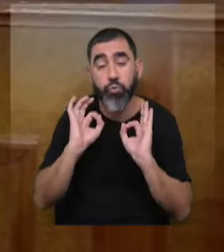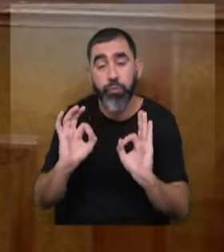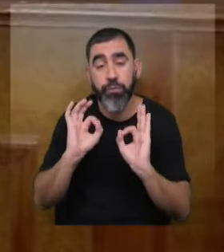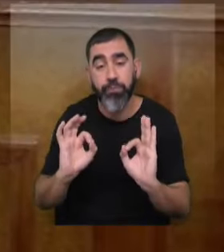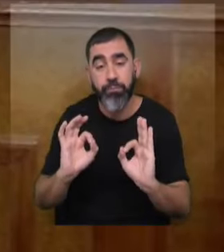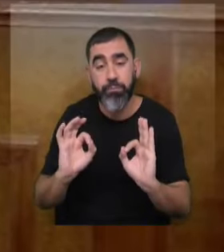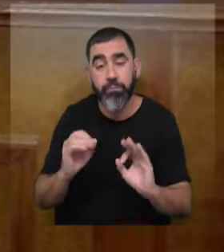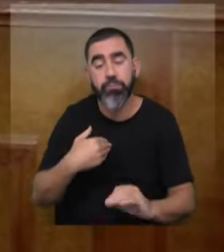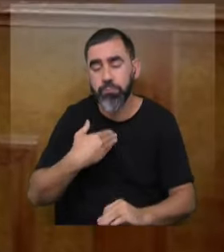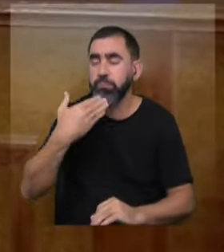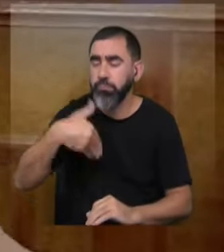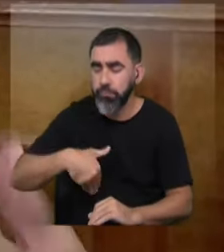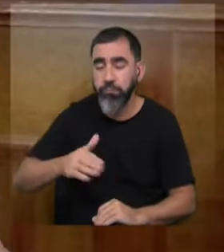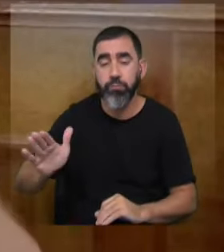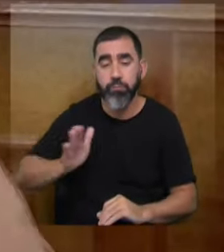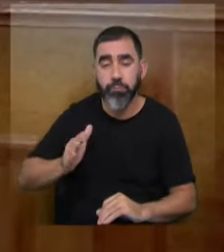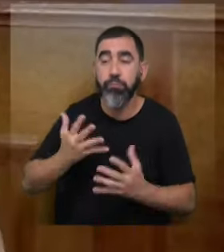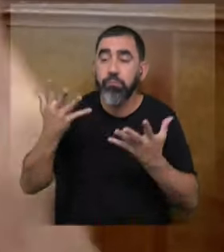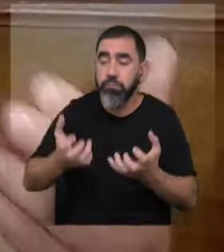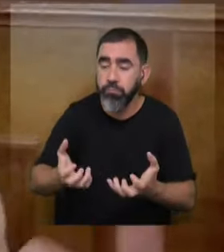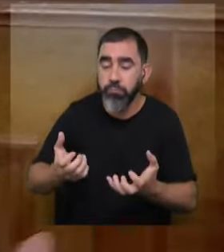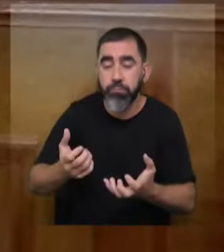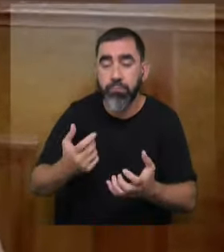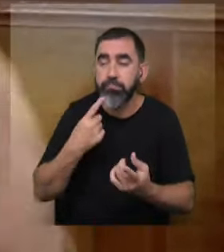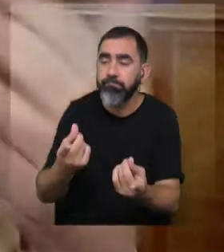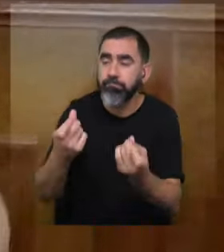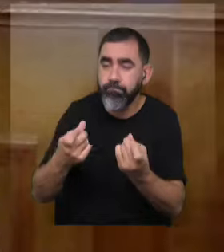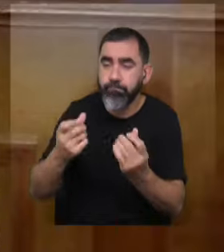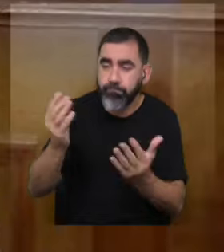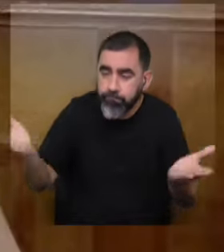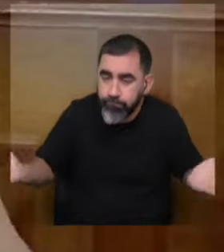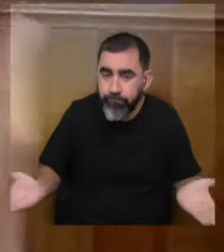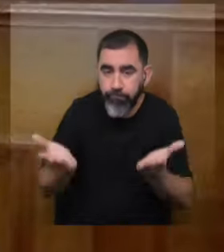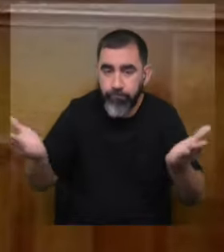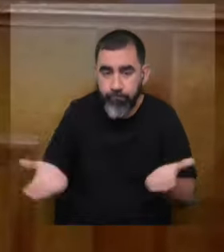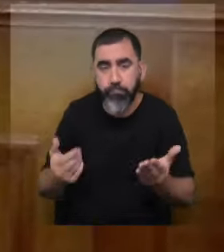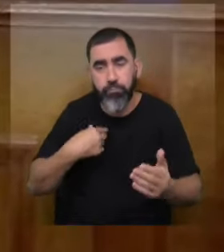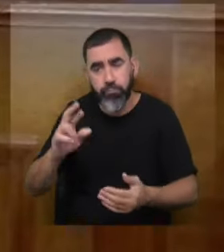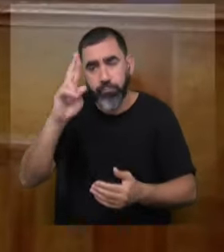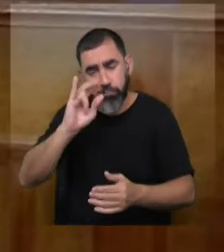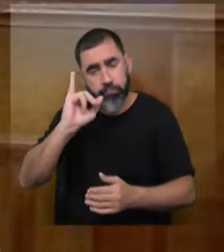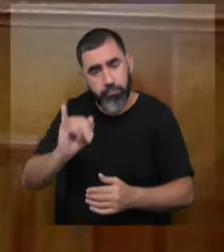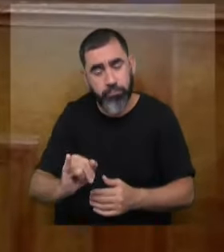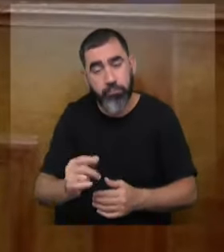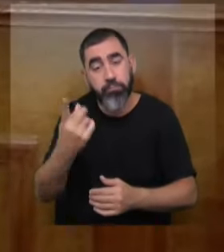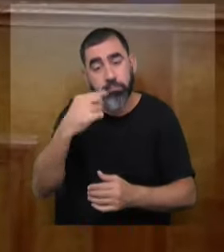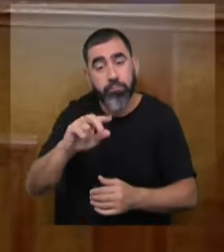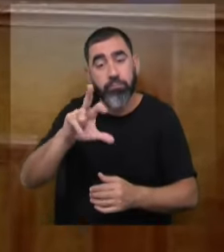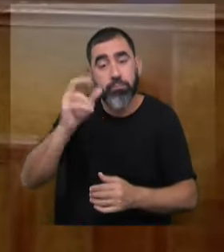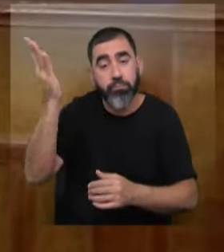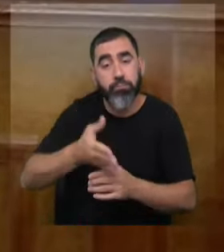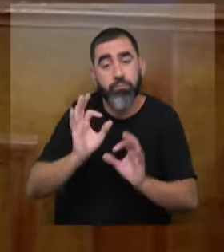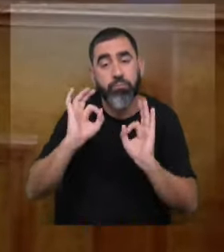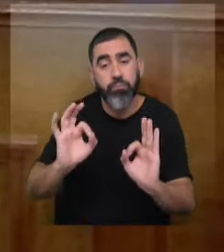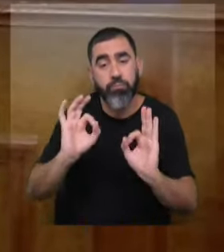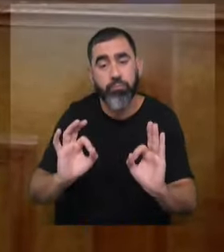sea, yo entiendo que haya mujeres que quieran o consideren que se necesita un impulso. Yo respeto esa posición, pero el 30% es